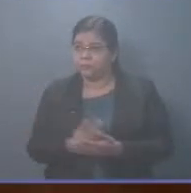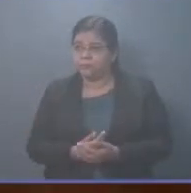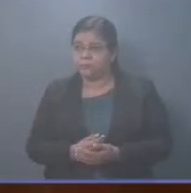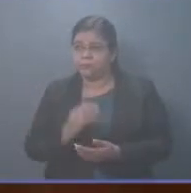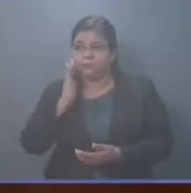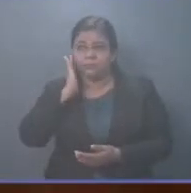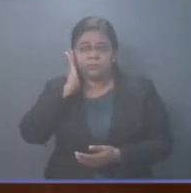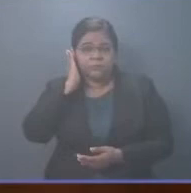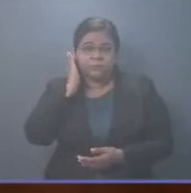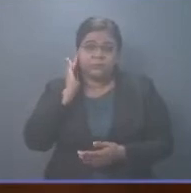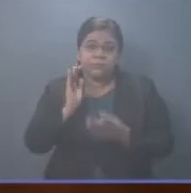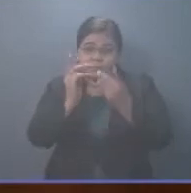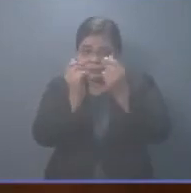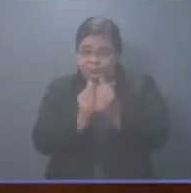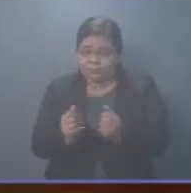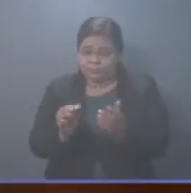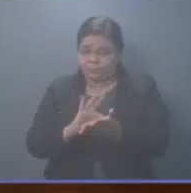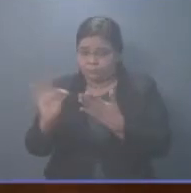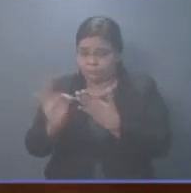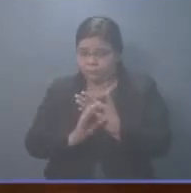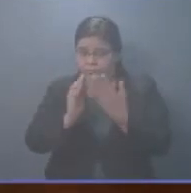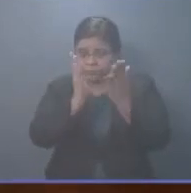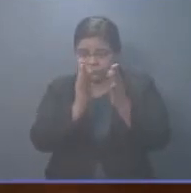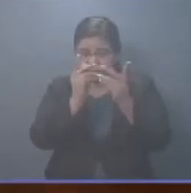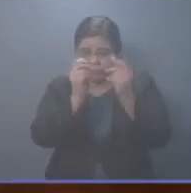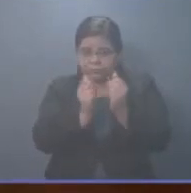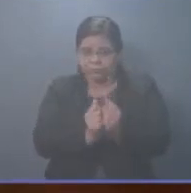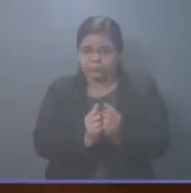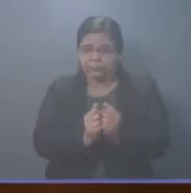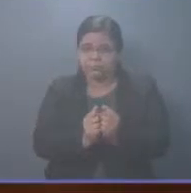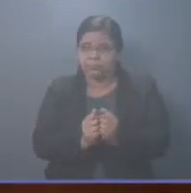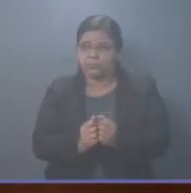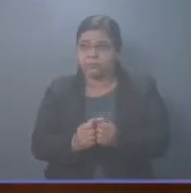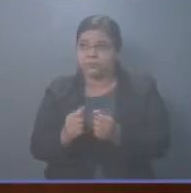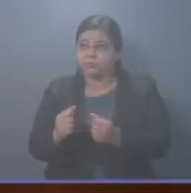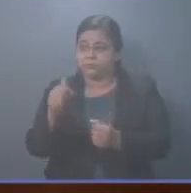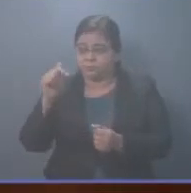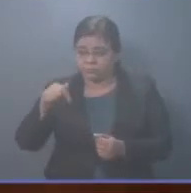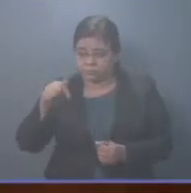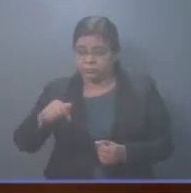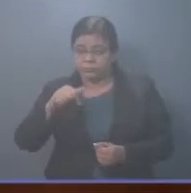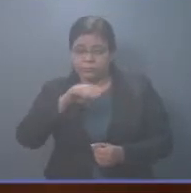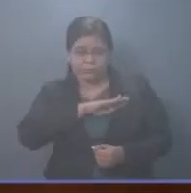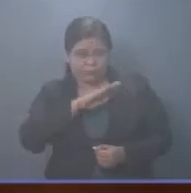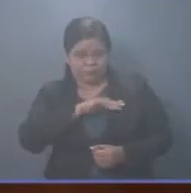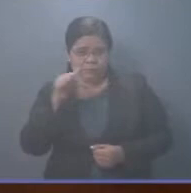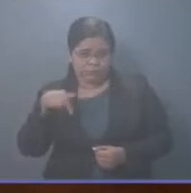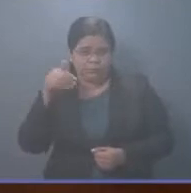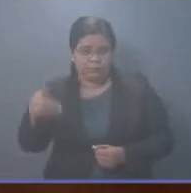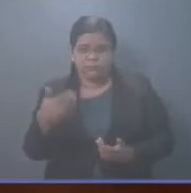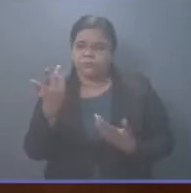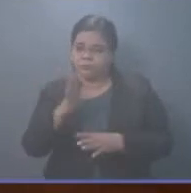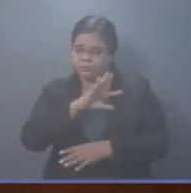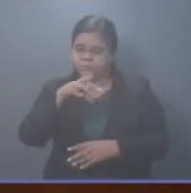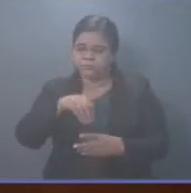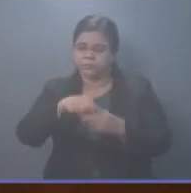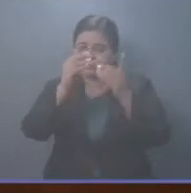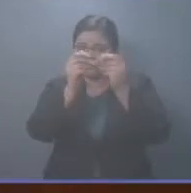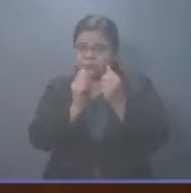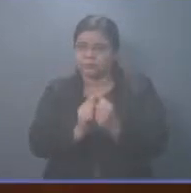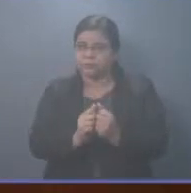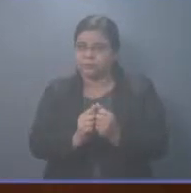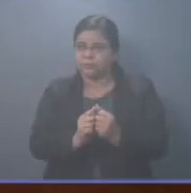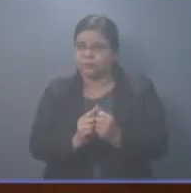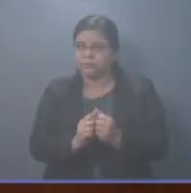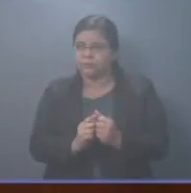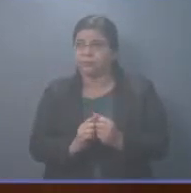en el proyecto de presupuesto general de la Nación, que se presente en septiembre de este año, se incluya la asignación